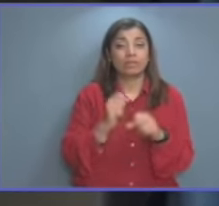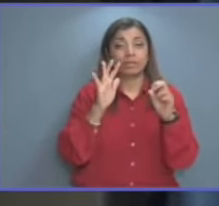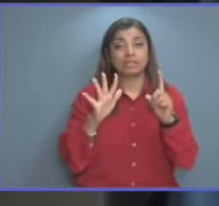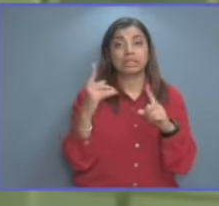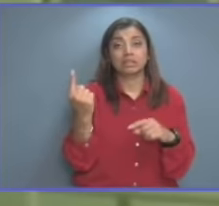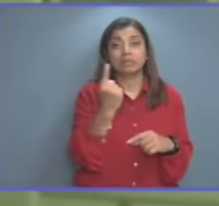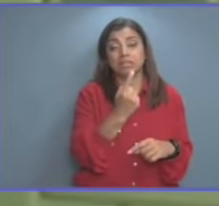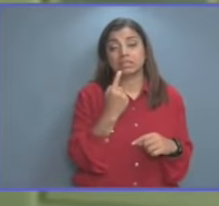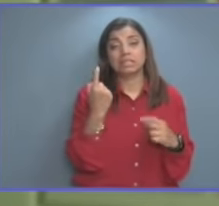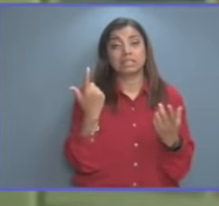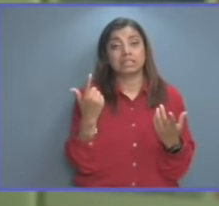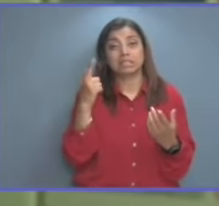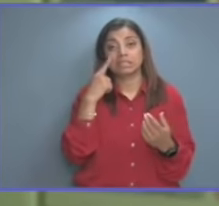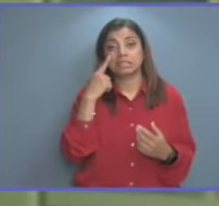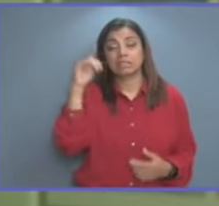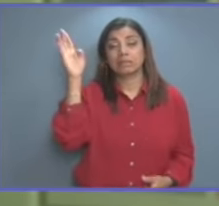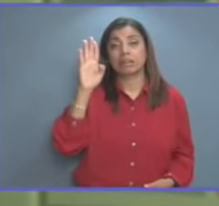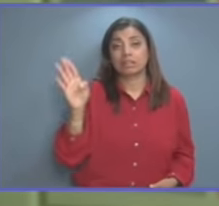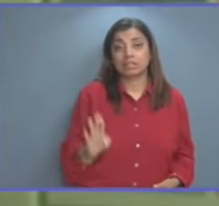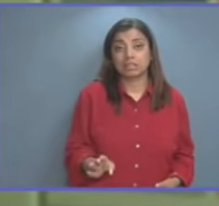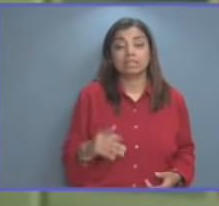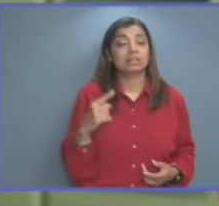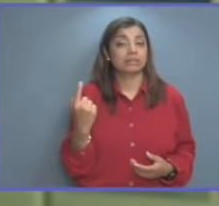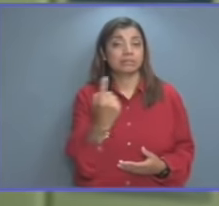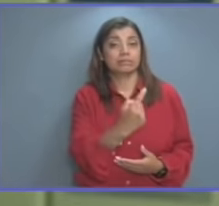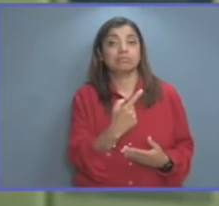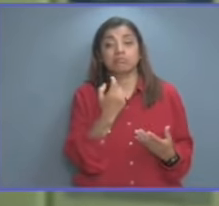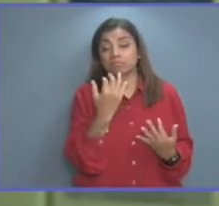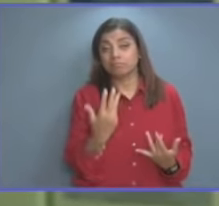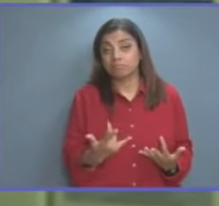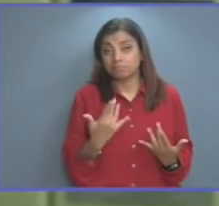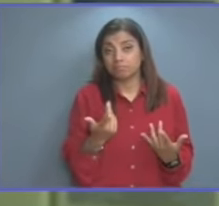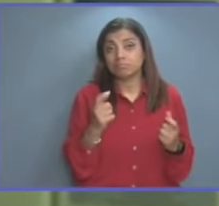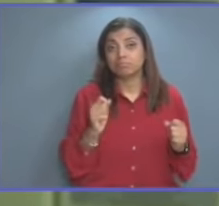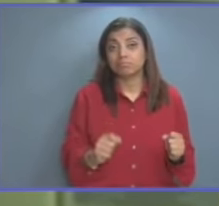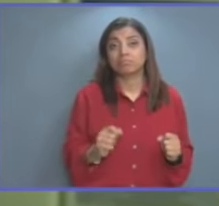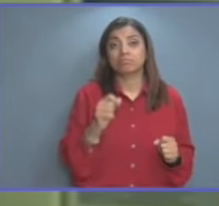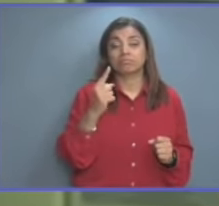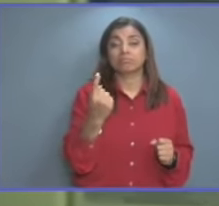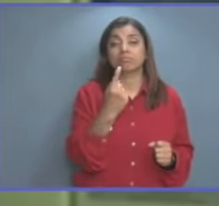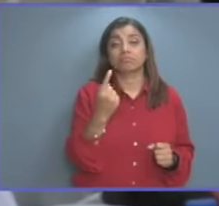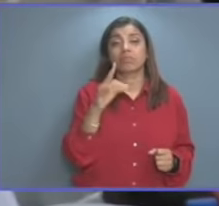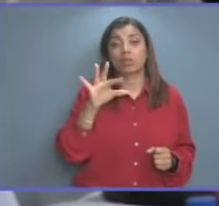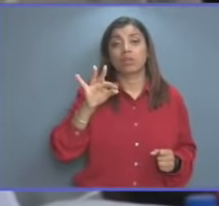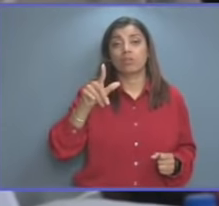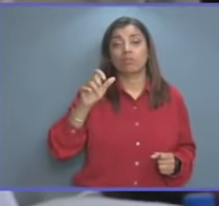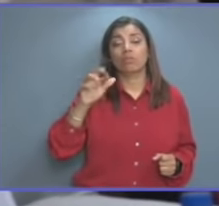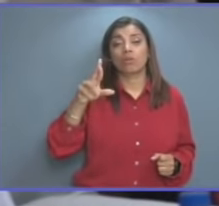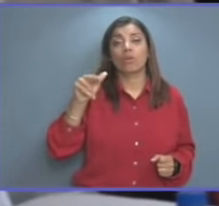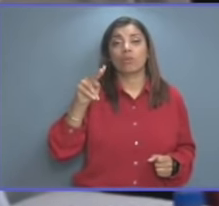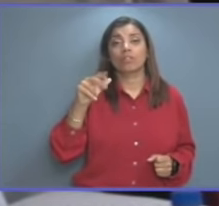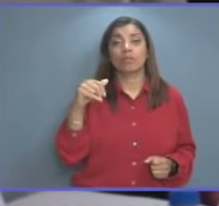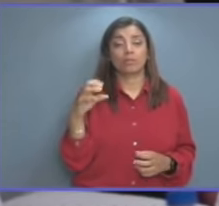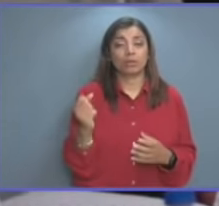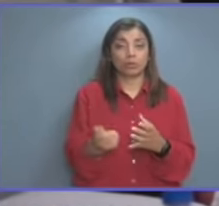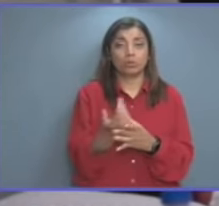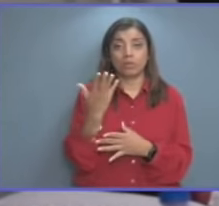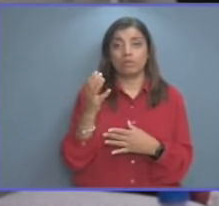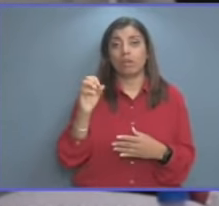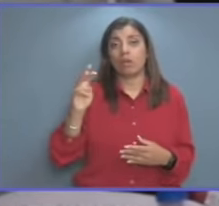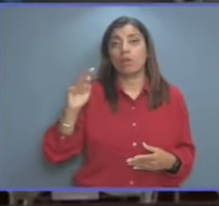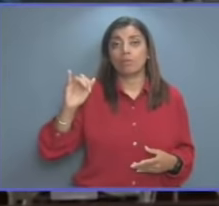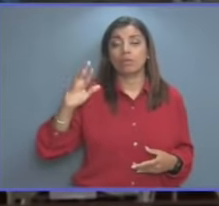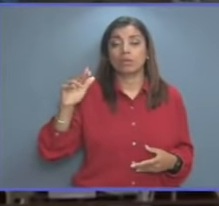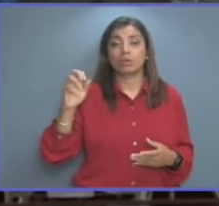en tres estados de brasil según los expertos se espera un aumento de los casos de flúor onna causados por la nueva variante omicron